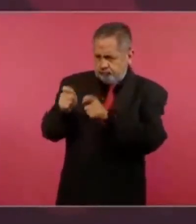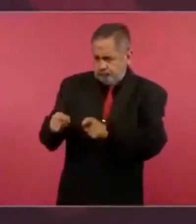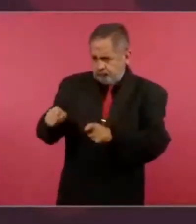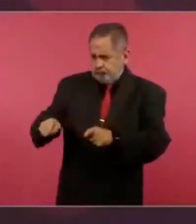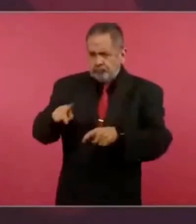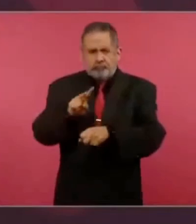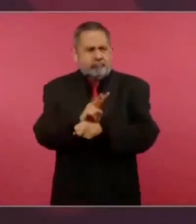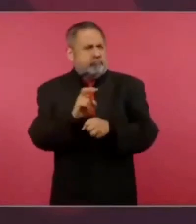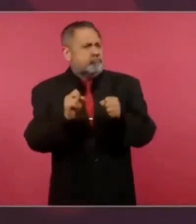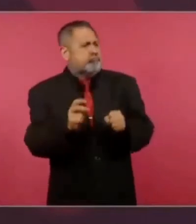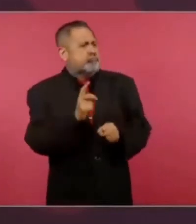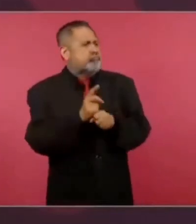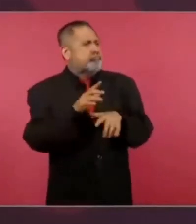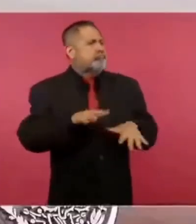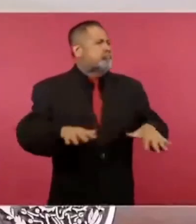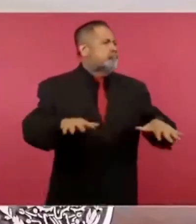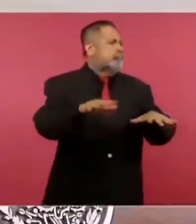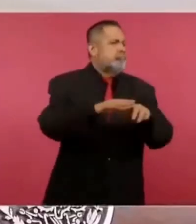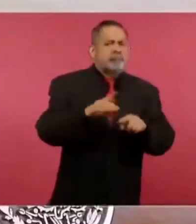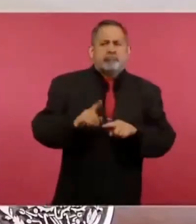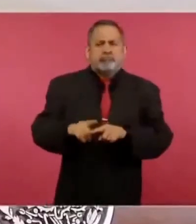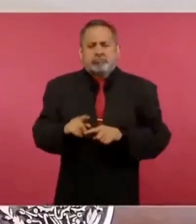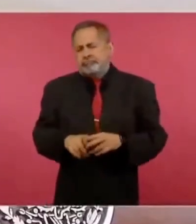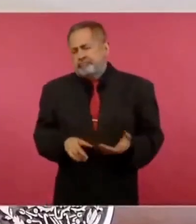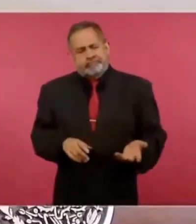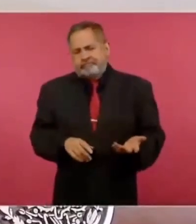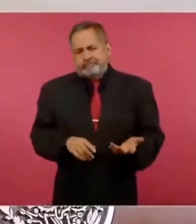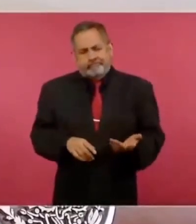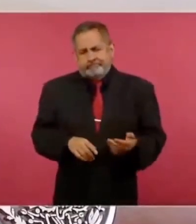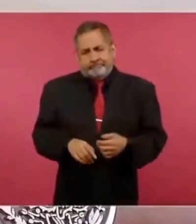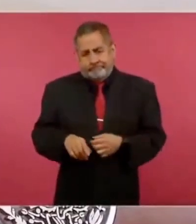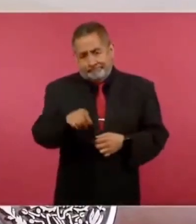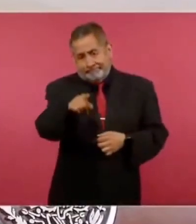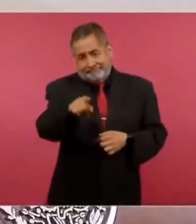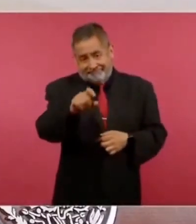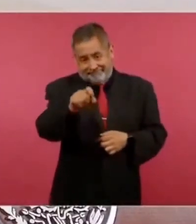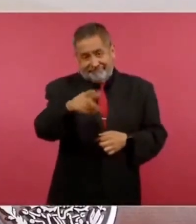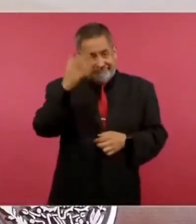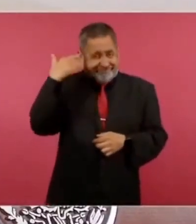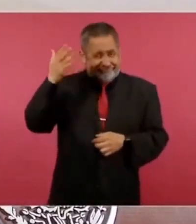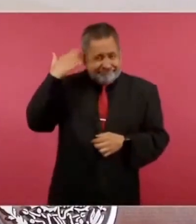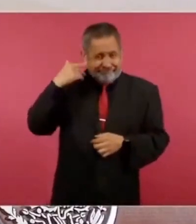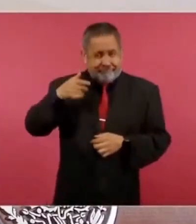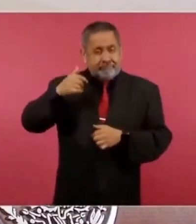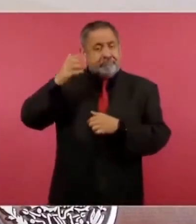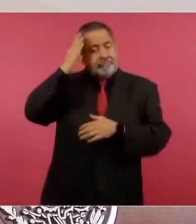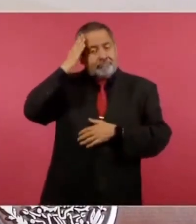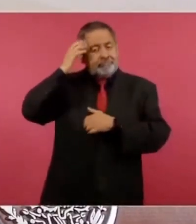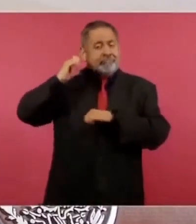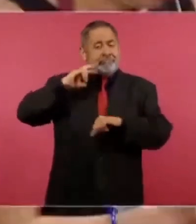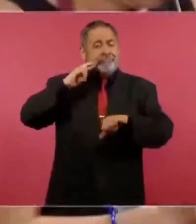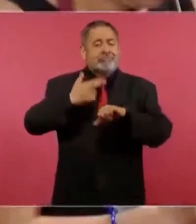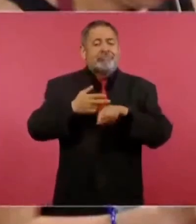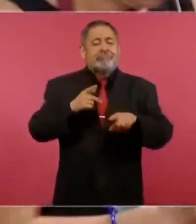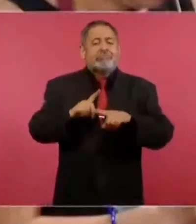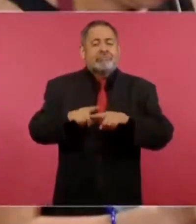encargada de la seguridad pública. La que había es la que creó o dirigió